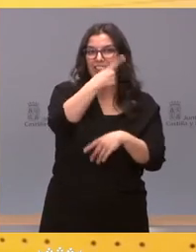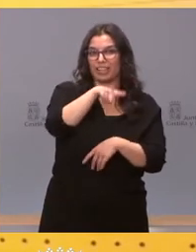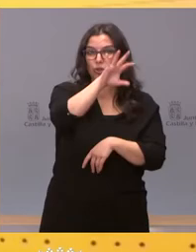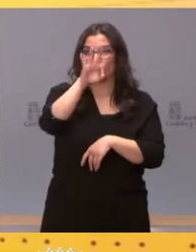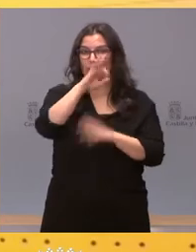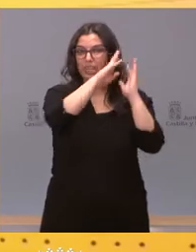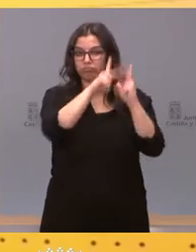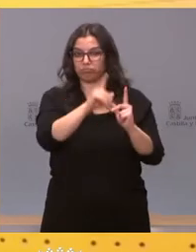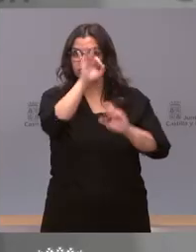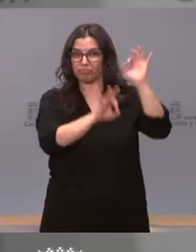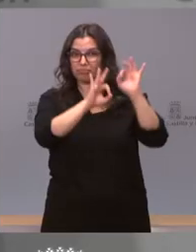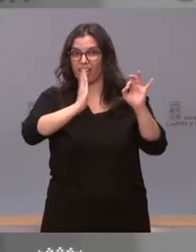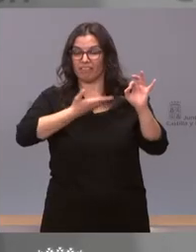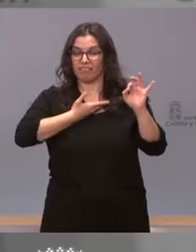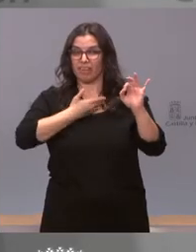Gracias.